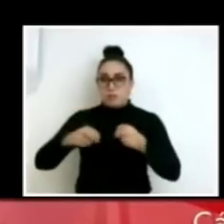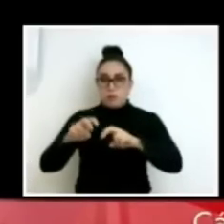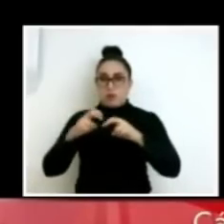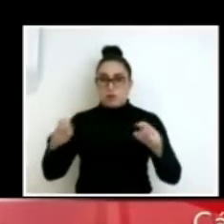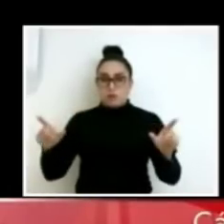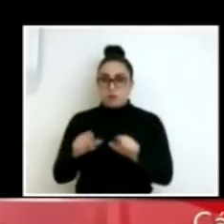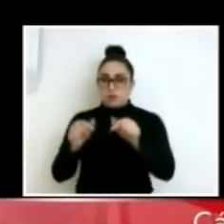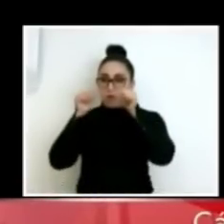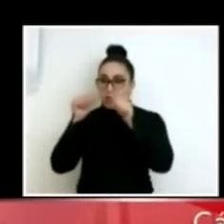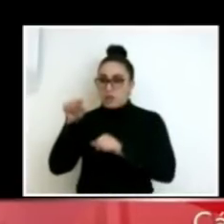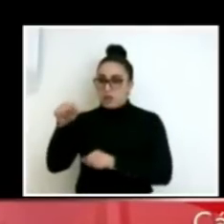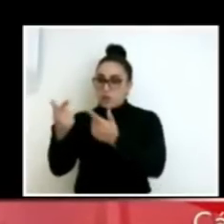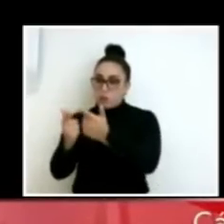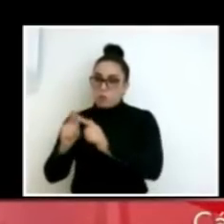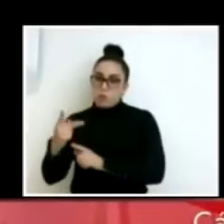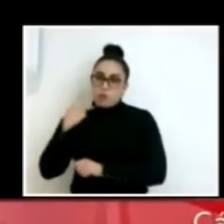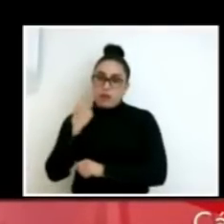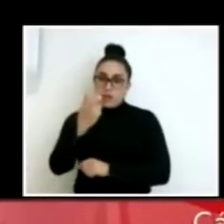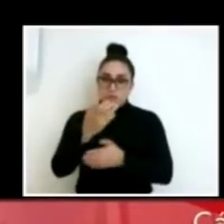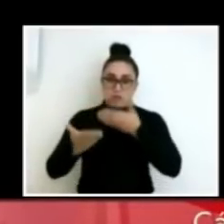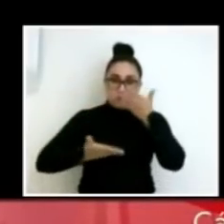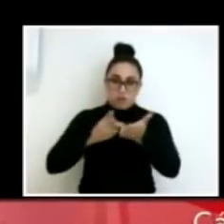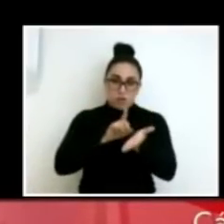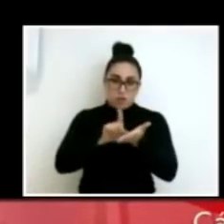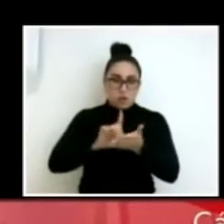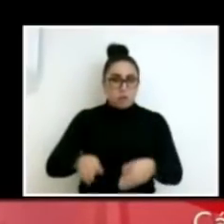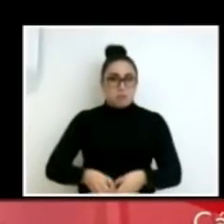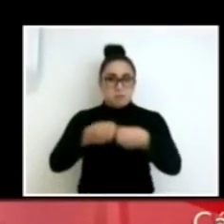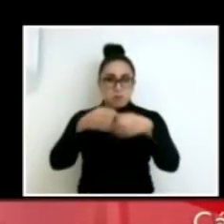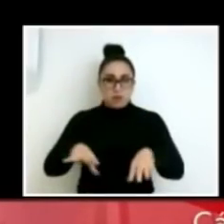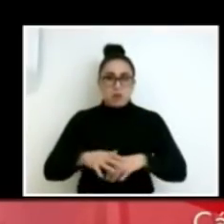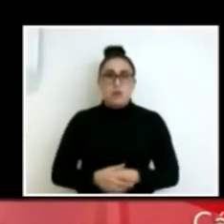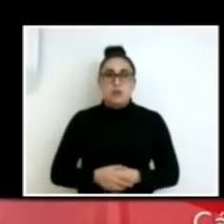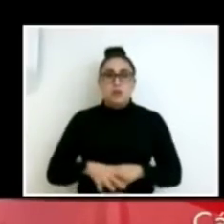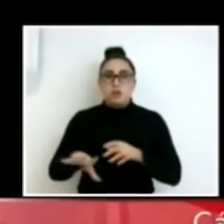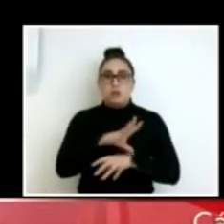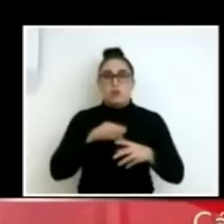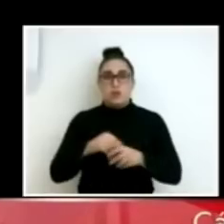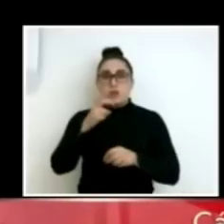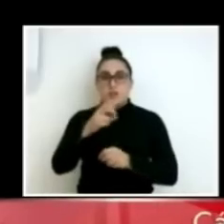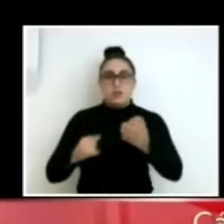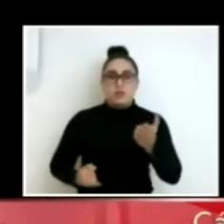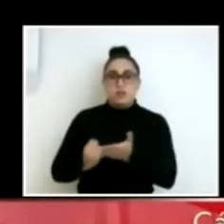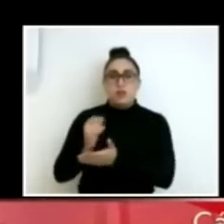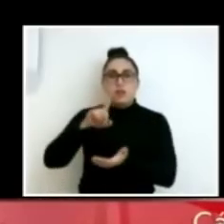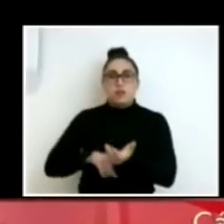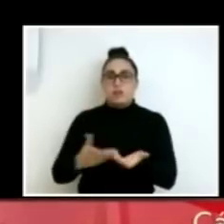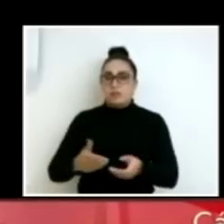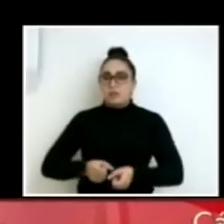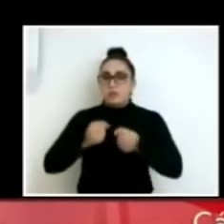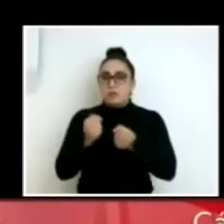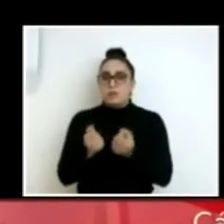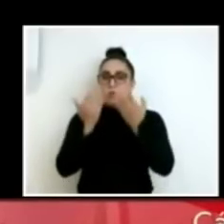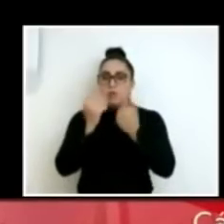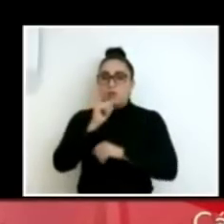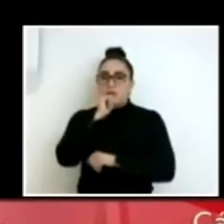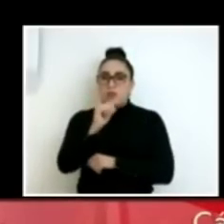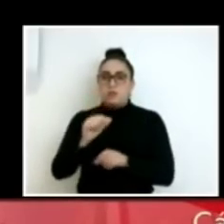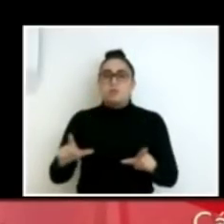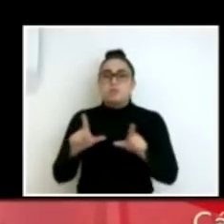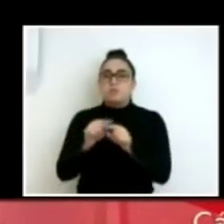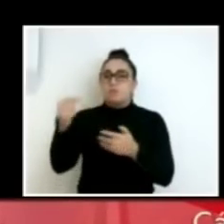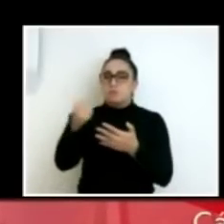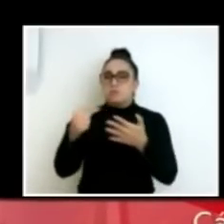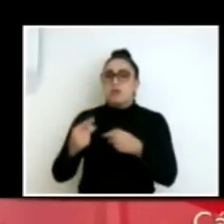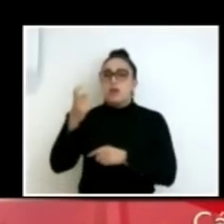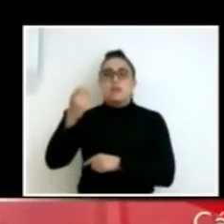intereses políticos, el derecho se pervierte. Las decisiones dejan de basarse en el marco legal y se dictan en función de las conveniencias